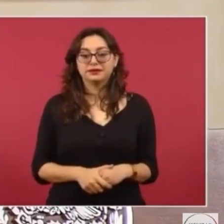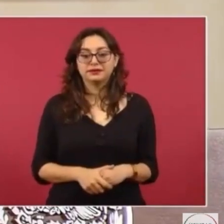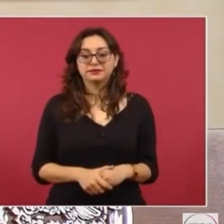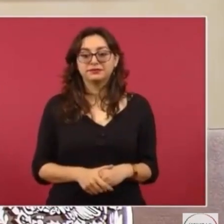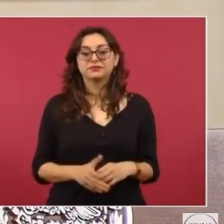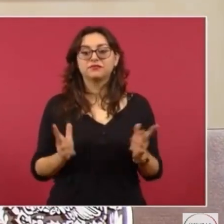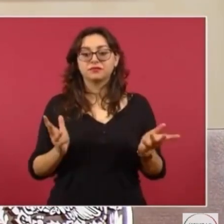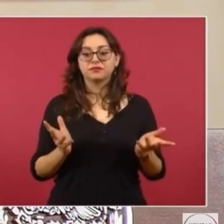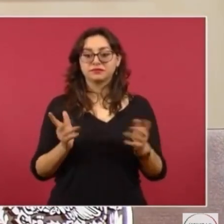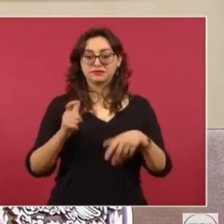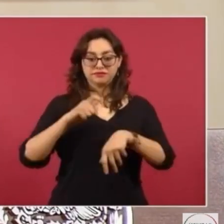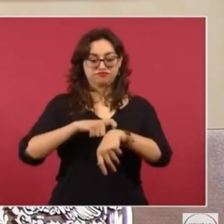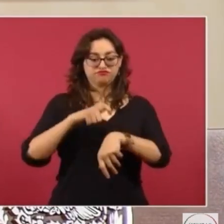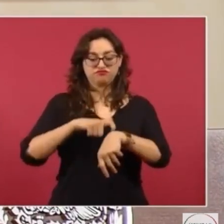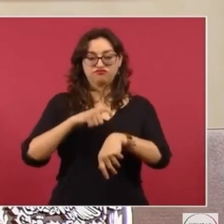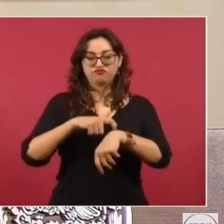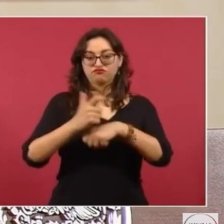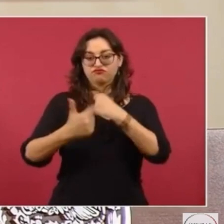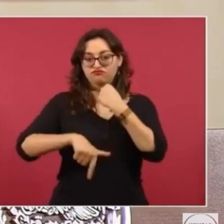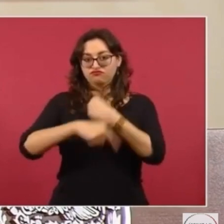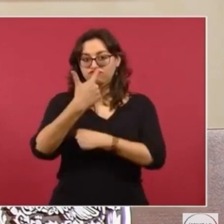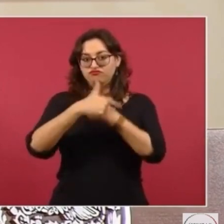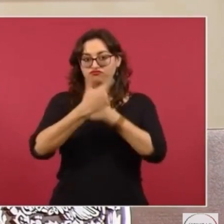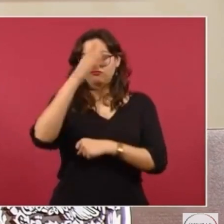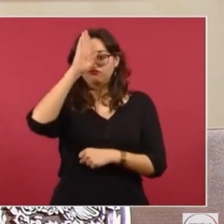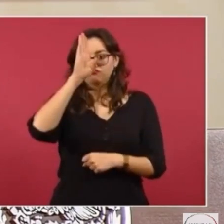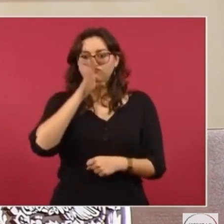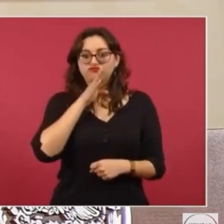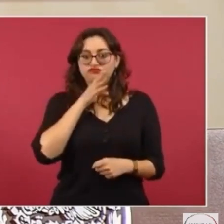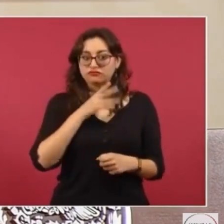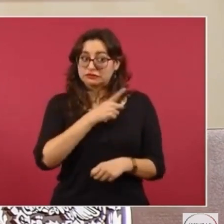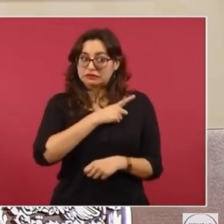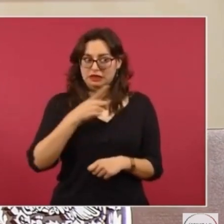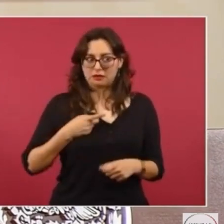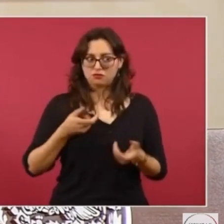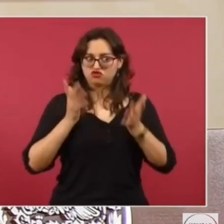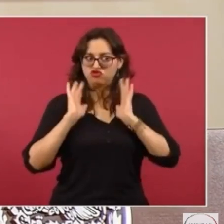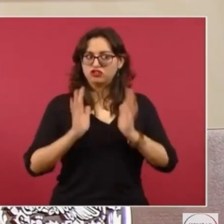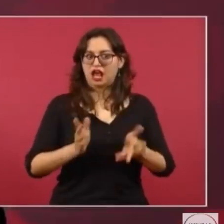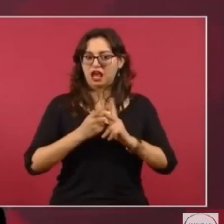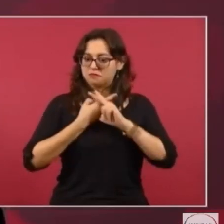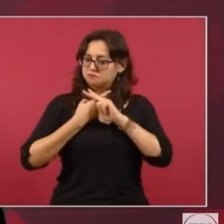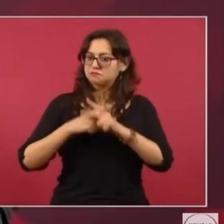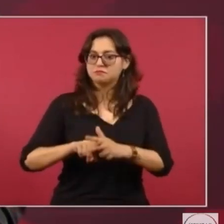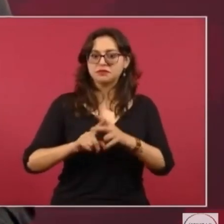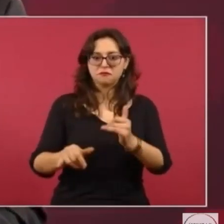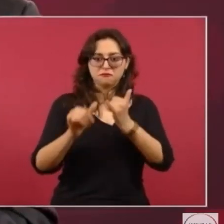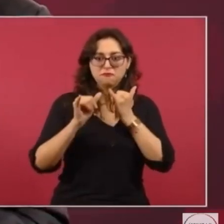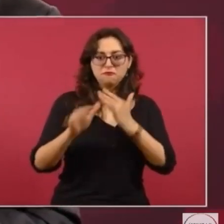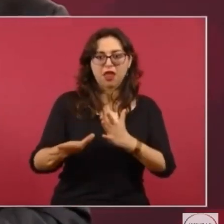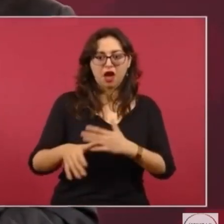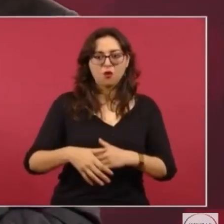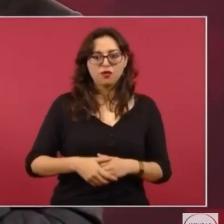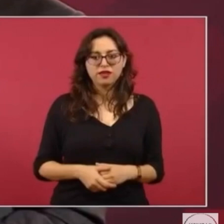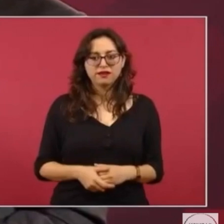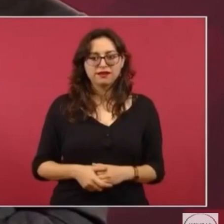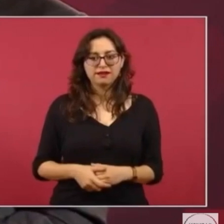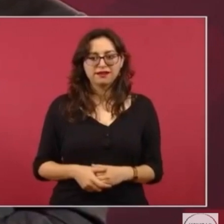cuando estaba la elección. Hay que actuar. Ni modo que a las 12 del